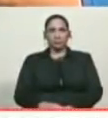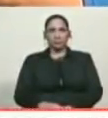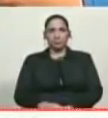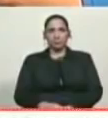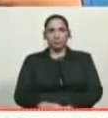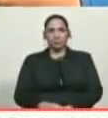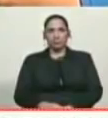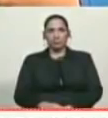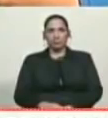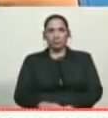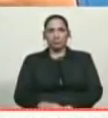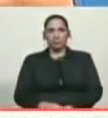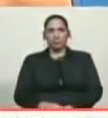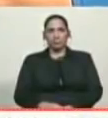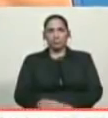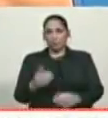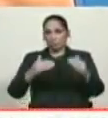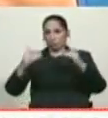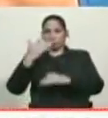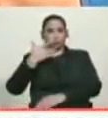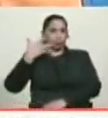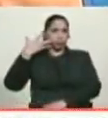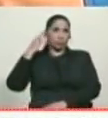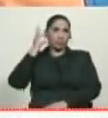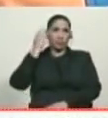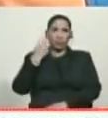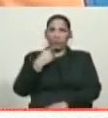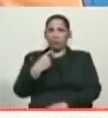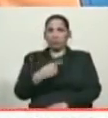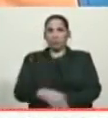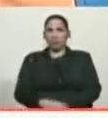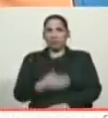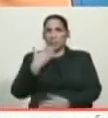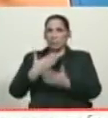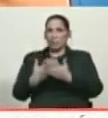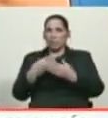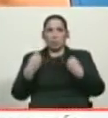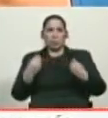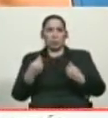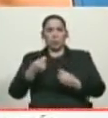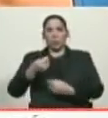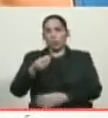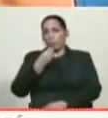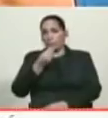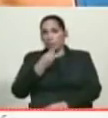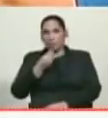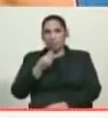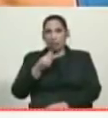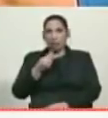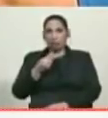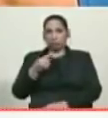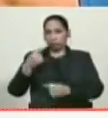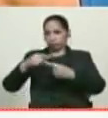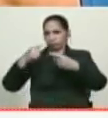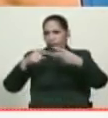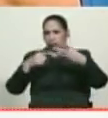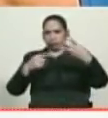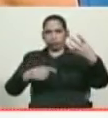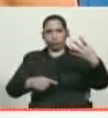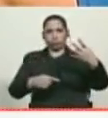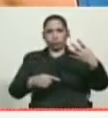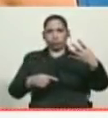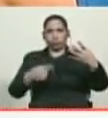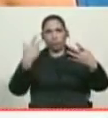hacían las señoras de alta sociedad, festines cuando se comía pavo y no sé qué cosa, y res, y ¿para qué?